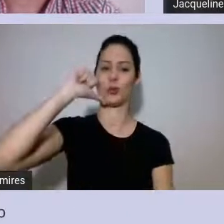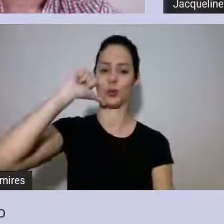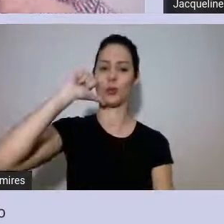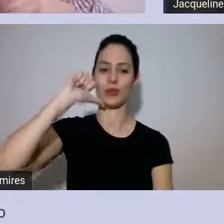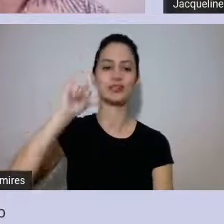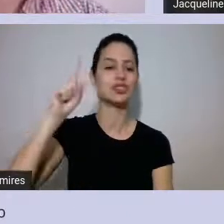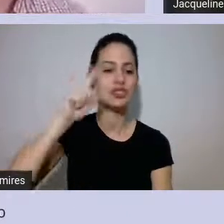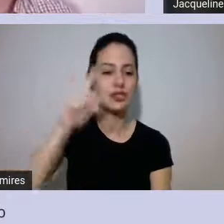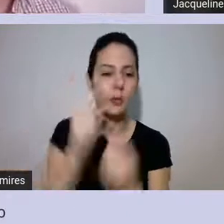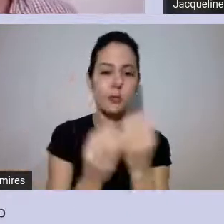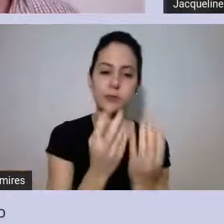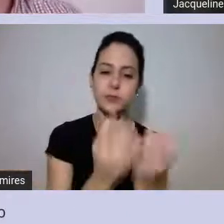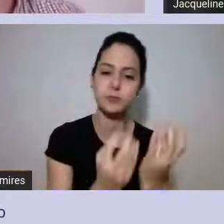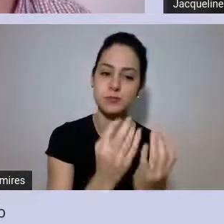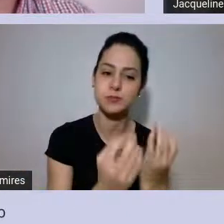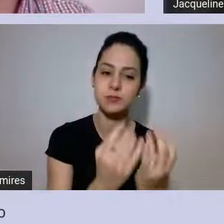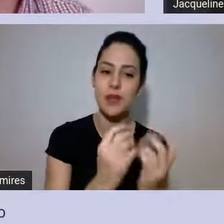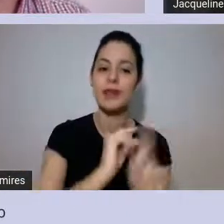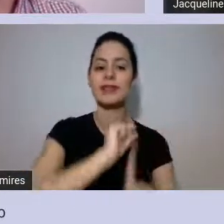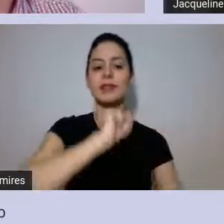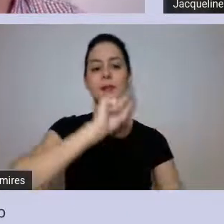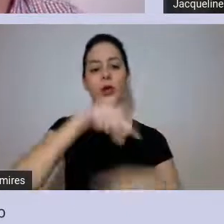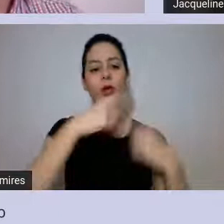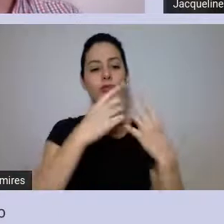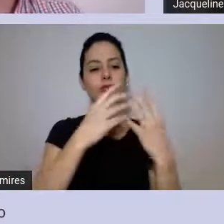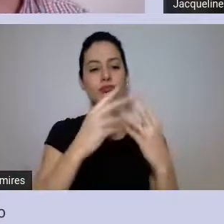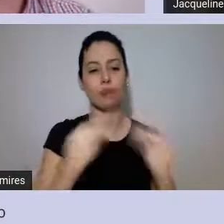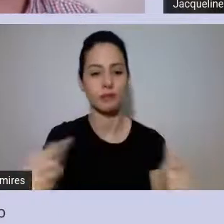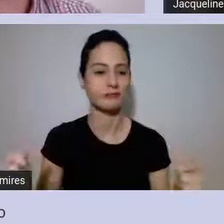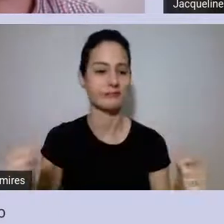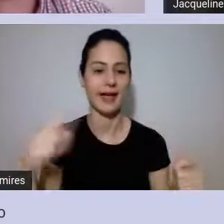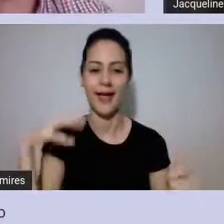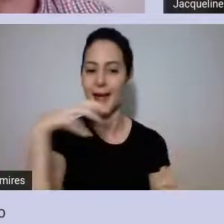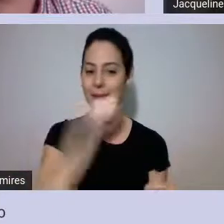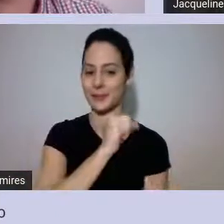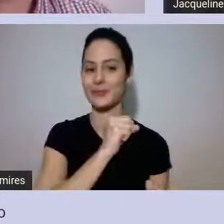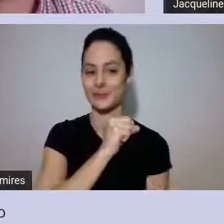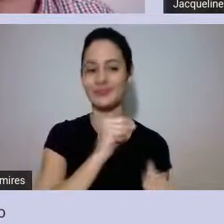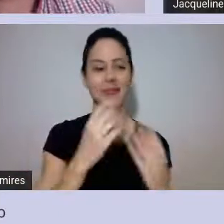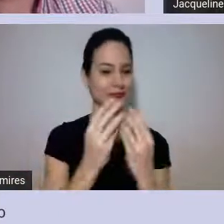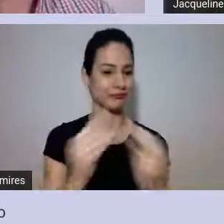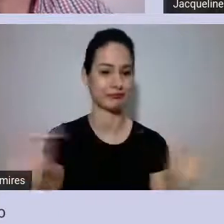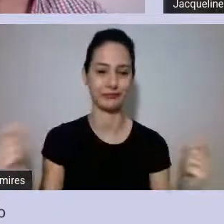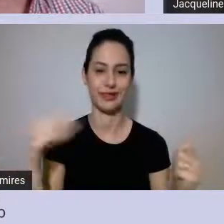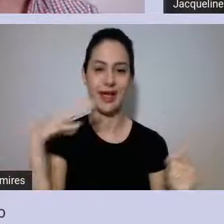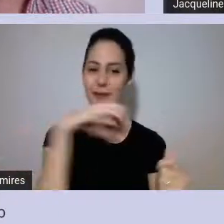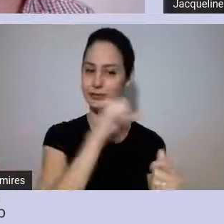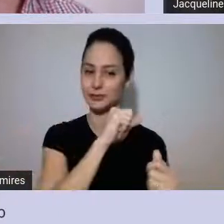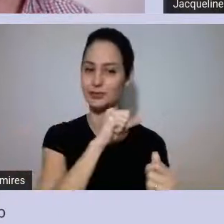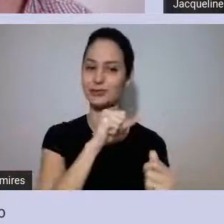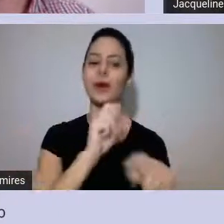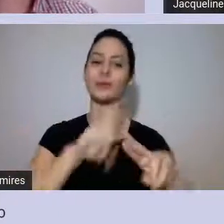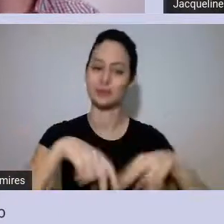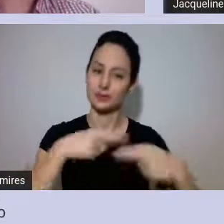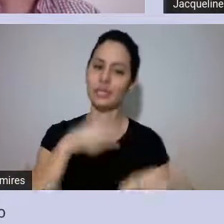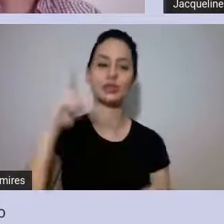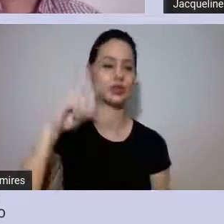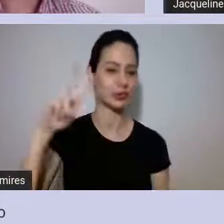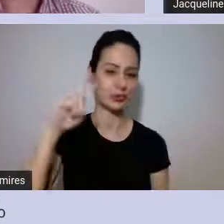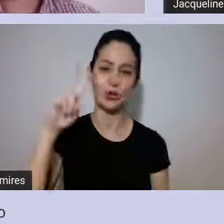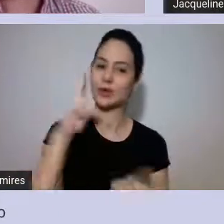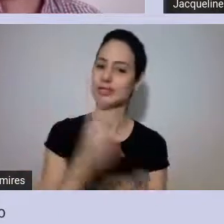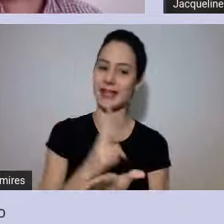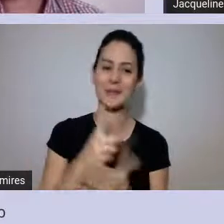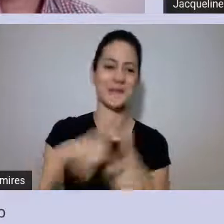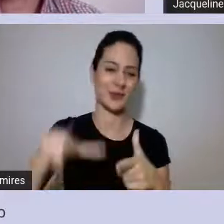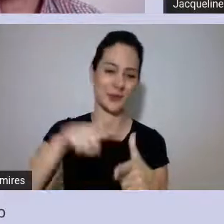de fermentación y se descompone rápidamente, se degrada rápidamente. Y ese fue siempre históricamente uno de los